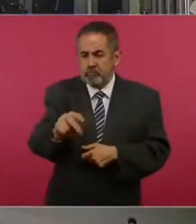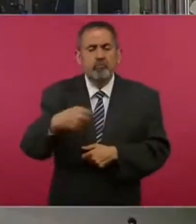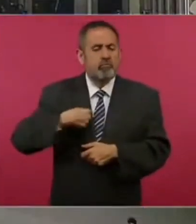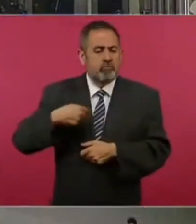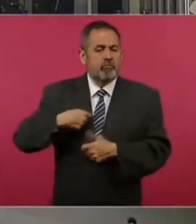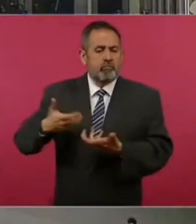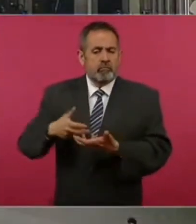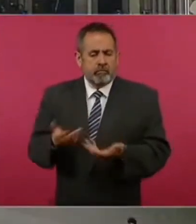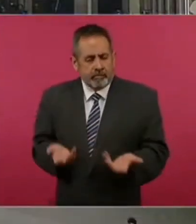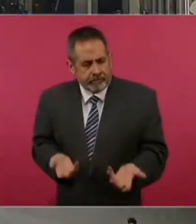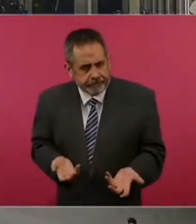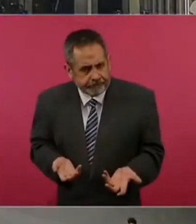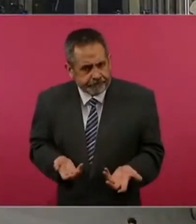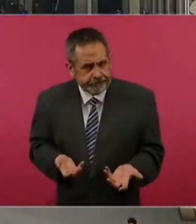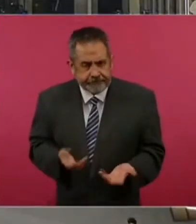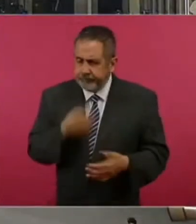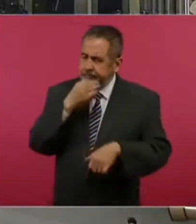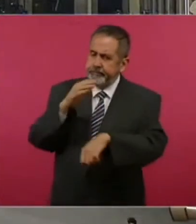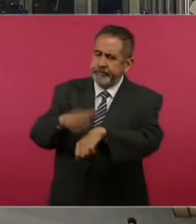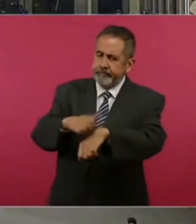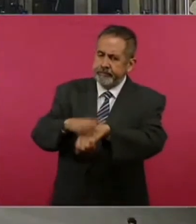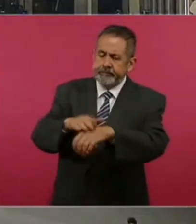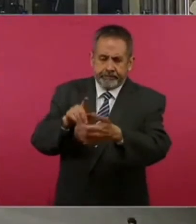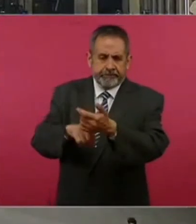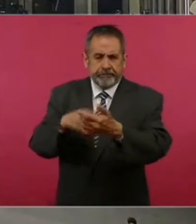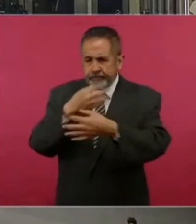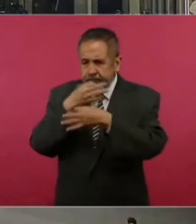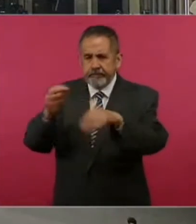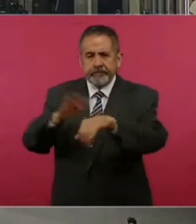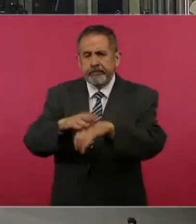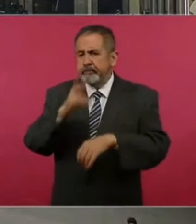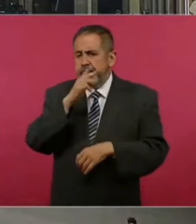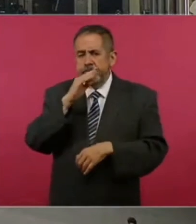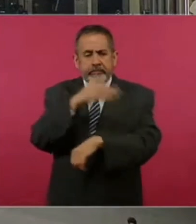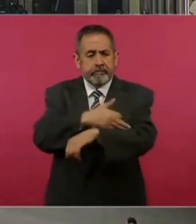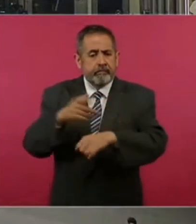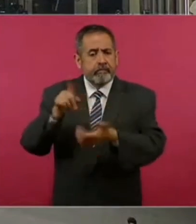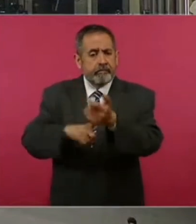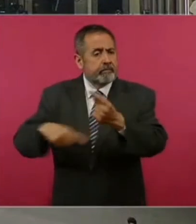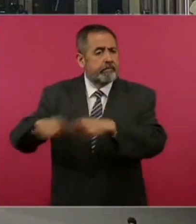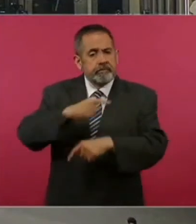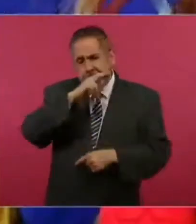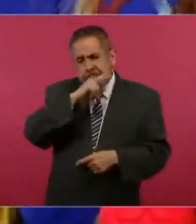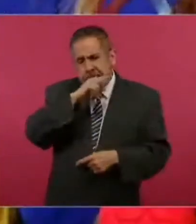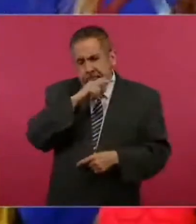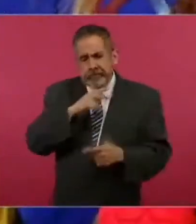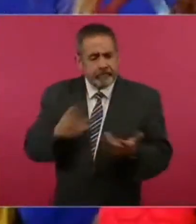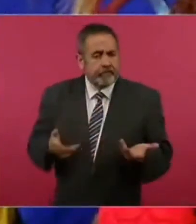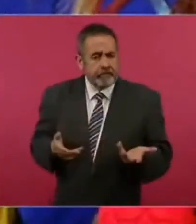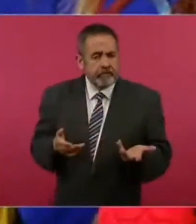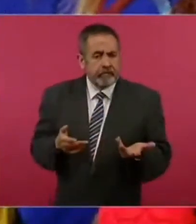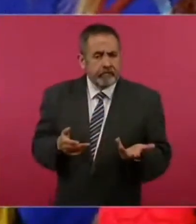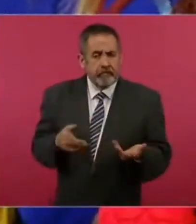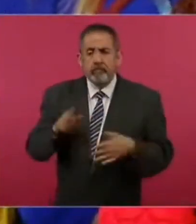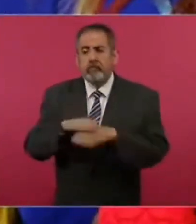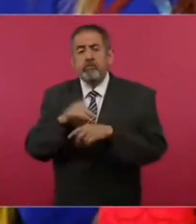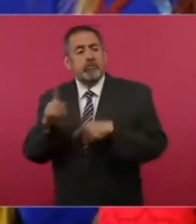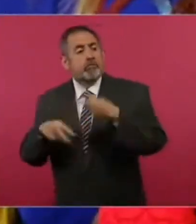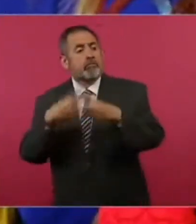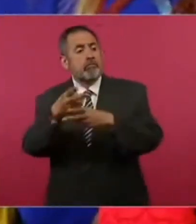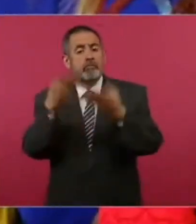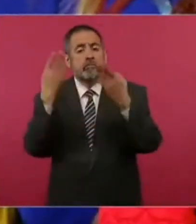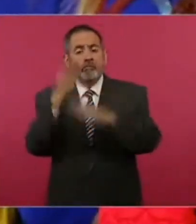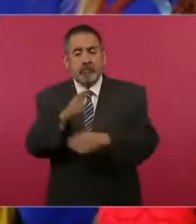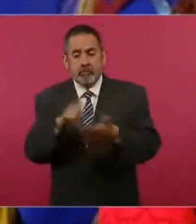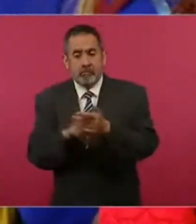estos recursos qué le puede mencionar esta a gente estos padres de familia que están preocupados porque hasta hasta los bancos donde